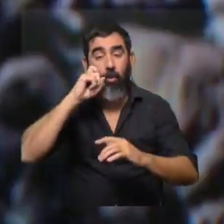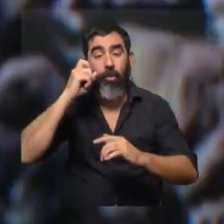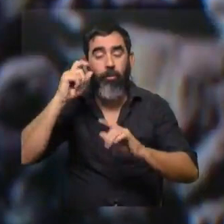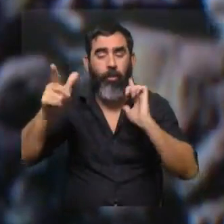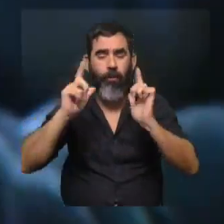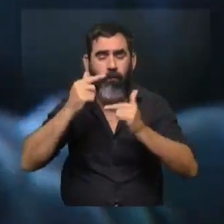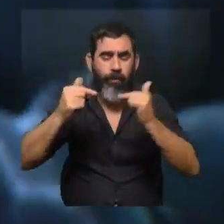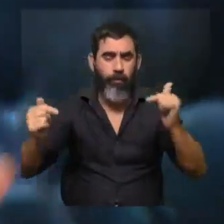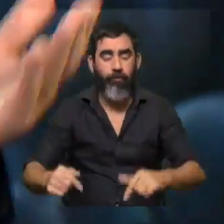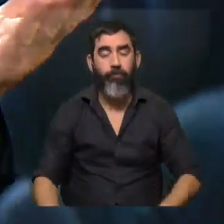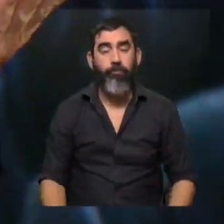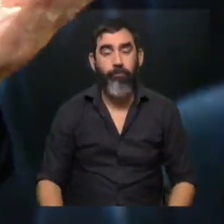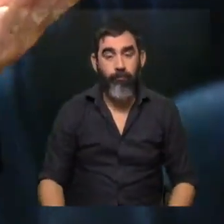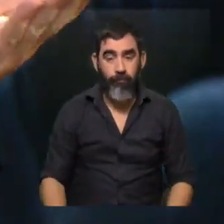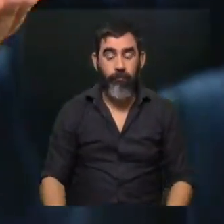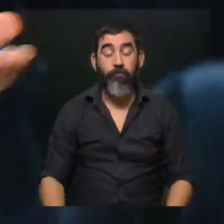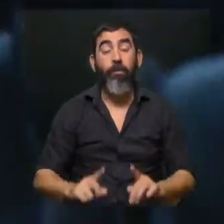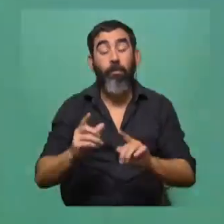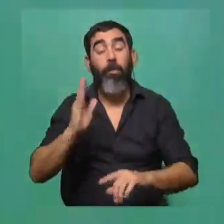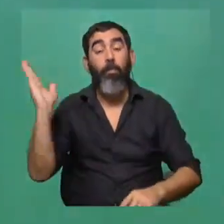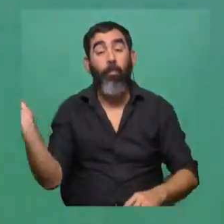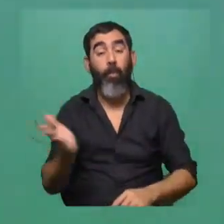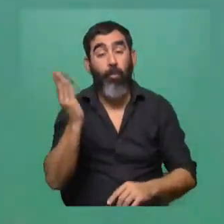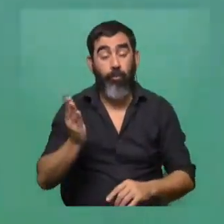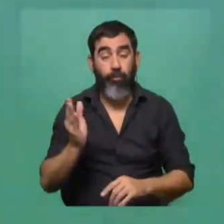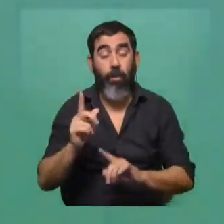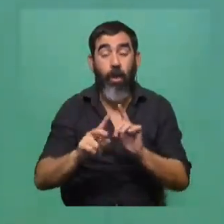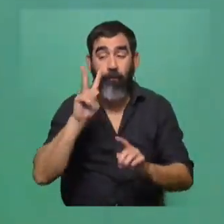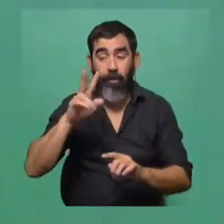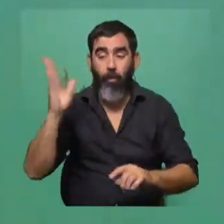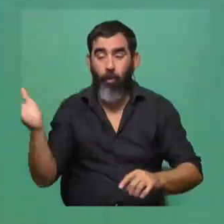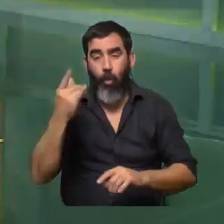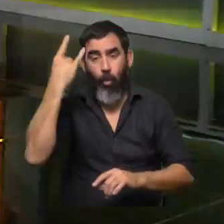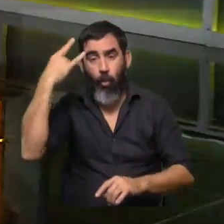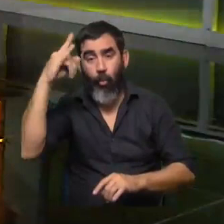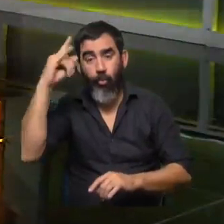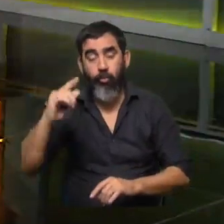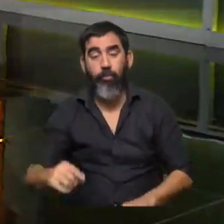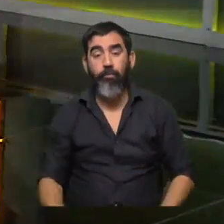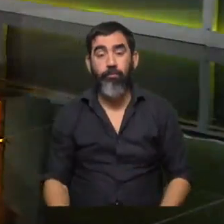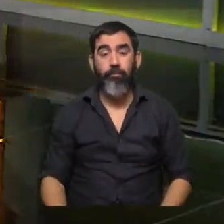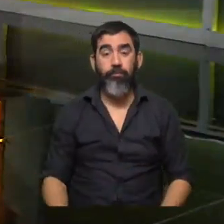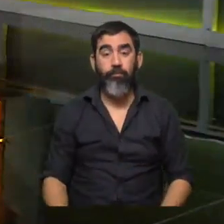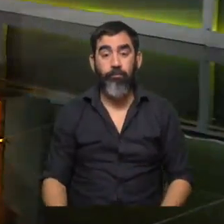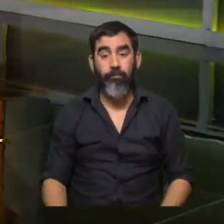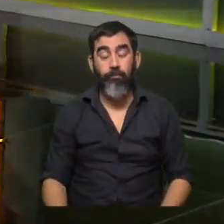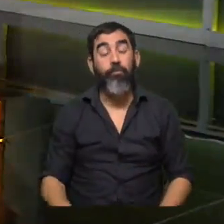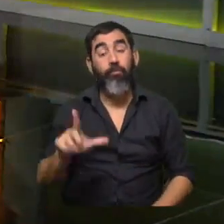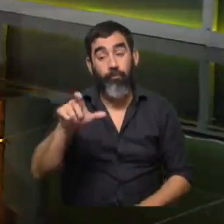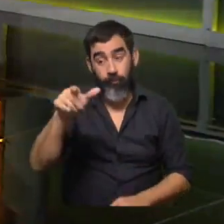didácticos. Bueno, y en algún caso productivo. También uno ve a veces que hay producción ganadera asociada. Sin duda, claro. Y que además esa